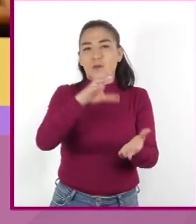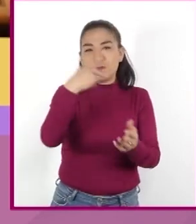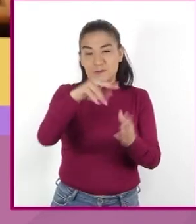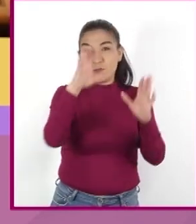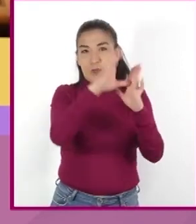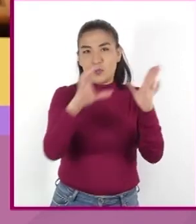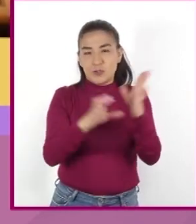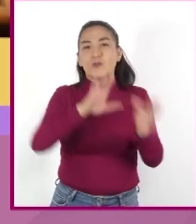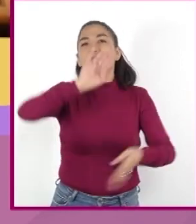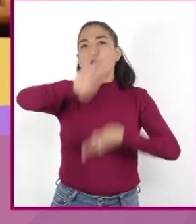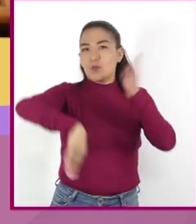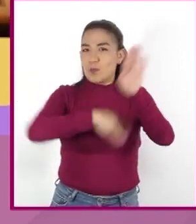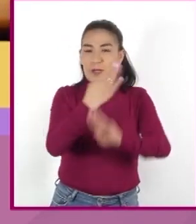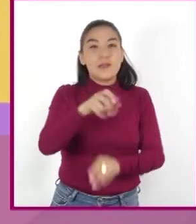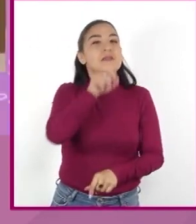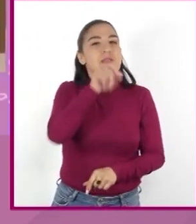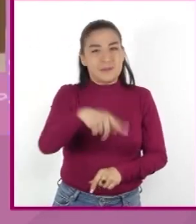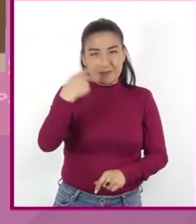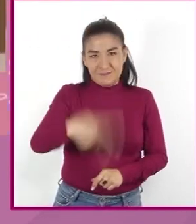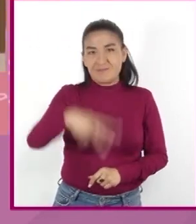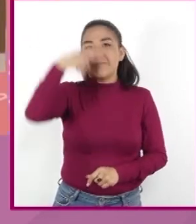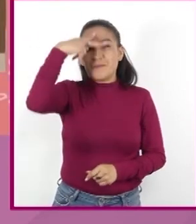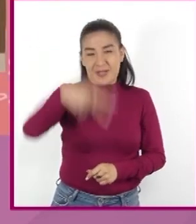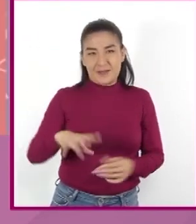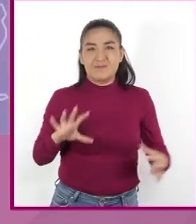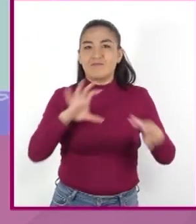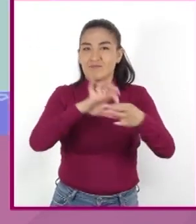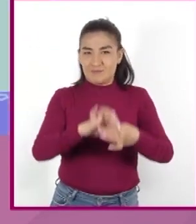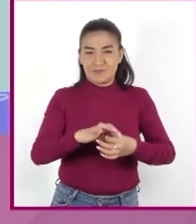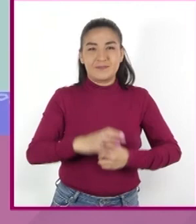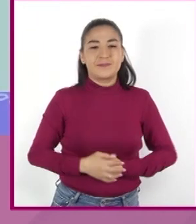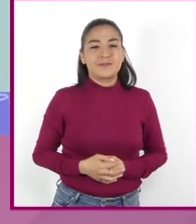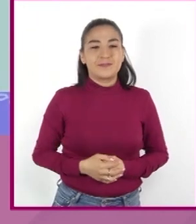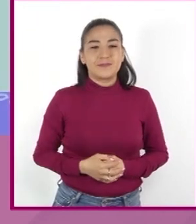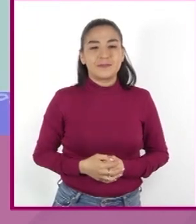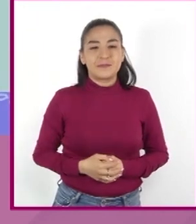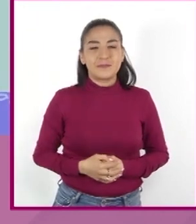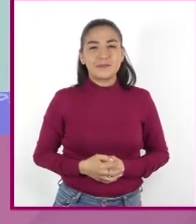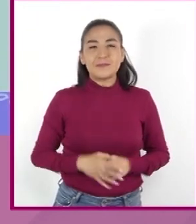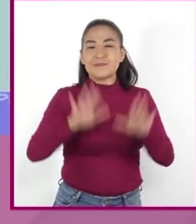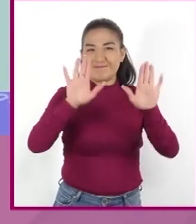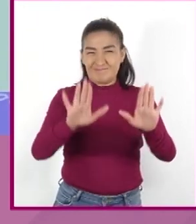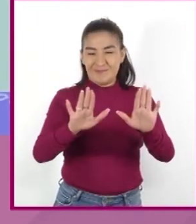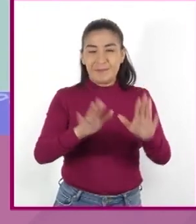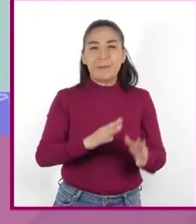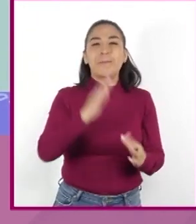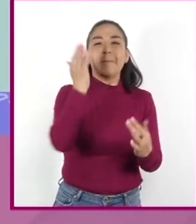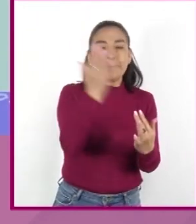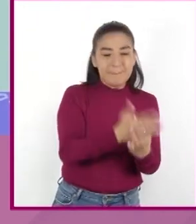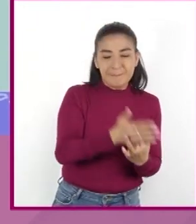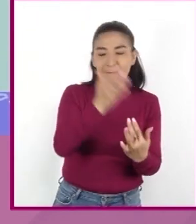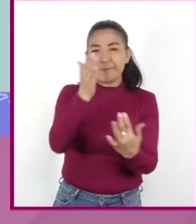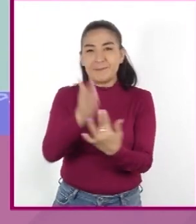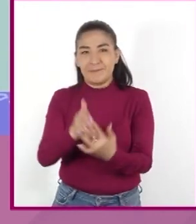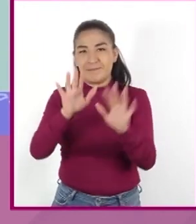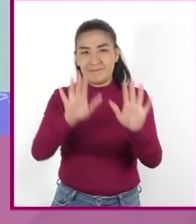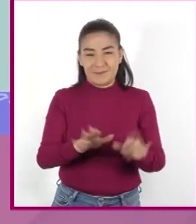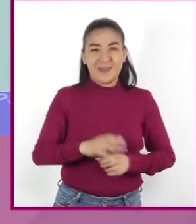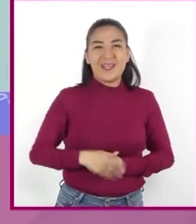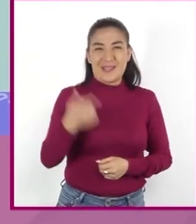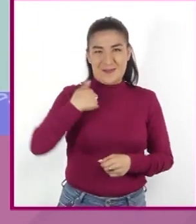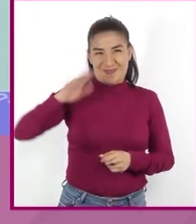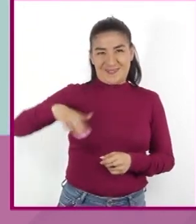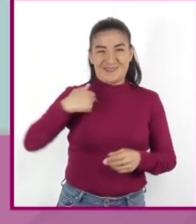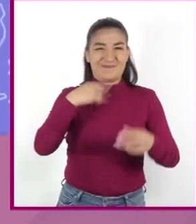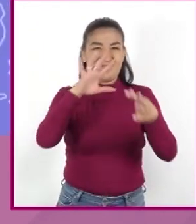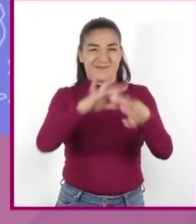mundo, incluida la de México. Pero vayamos por partes. Como ya les había mencionado,